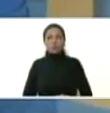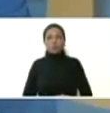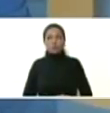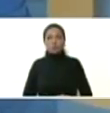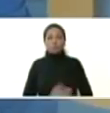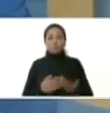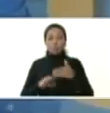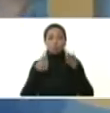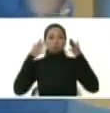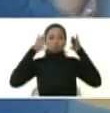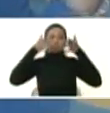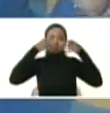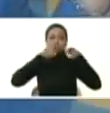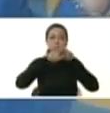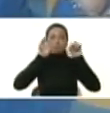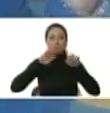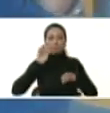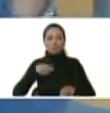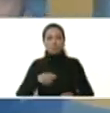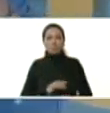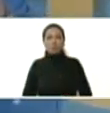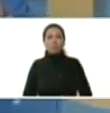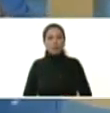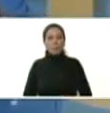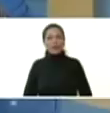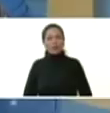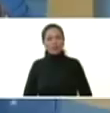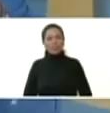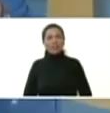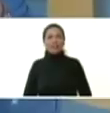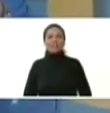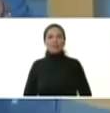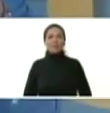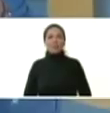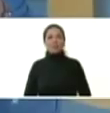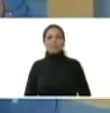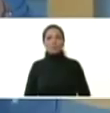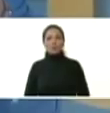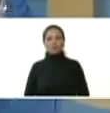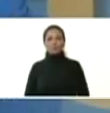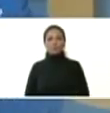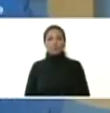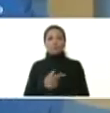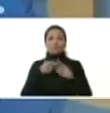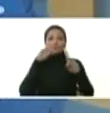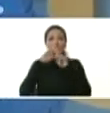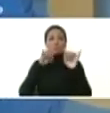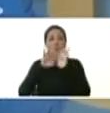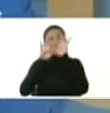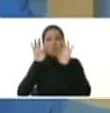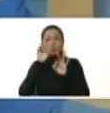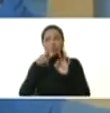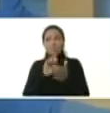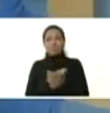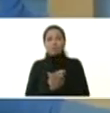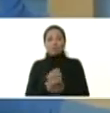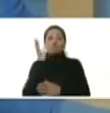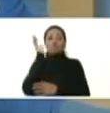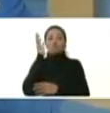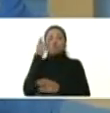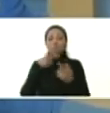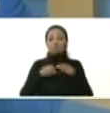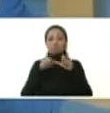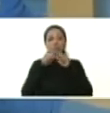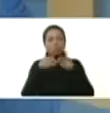Vamos a formar, ministro. Sí, mi comandante presidente, eso está en el marco del que usted ordenó el Congreso Permanente